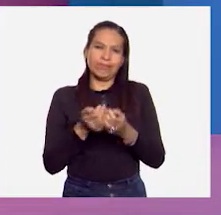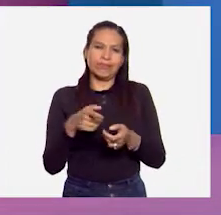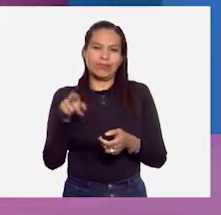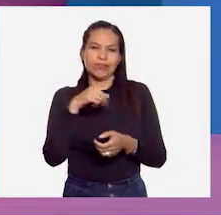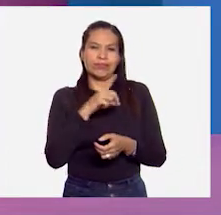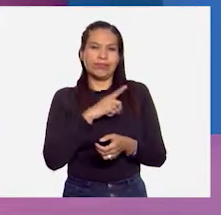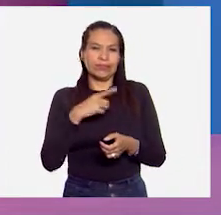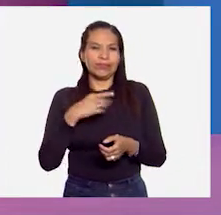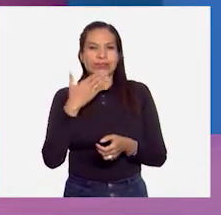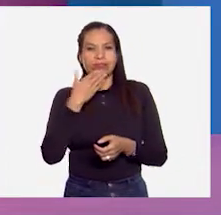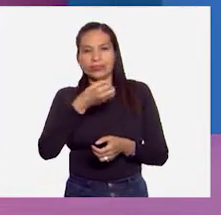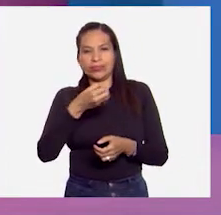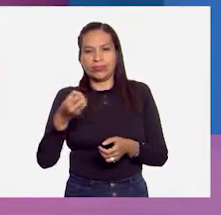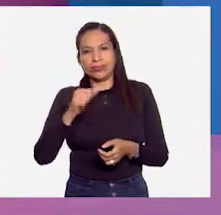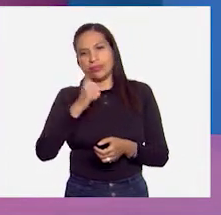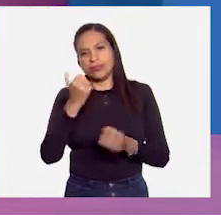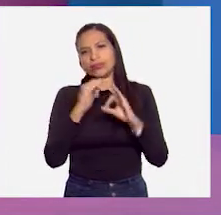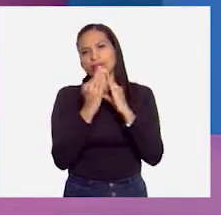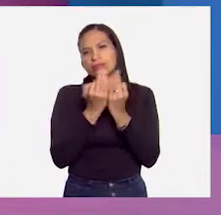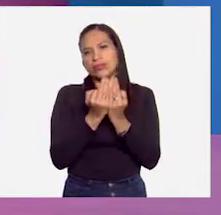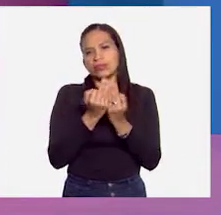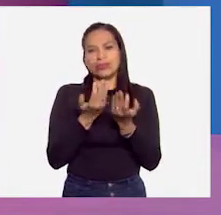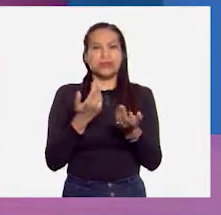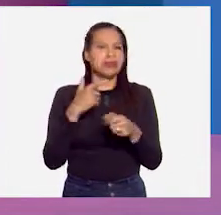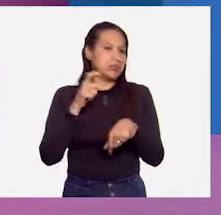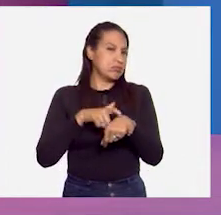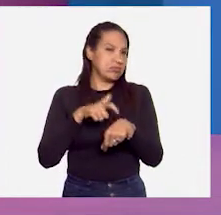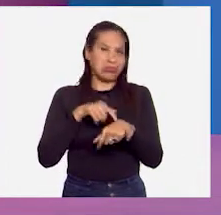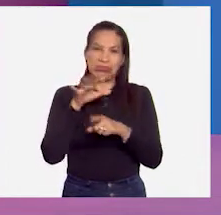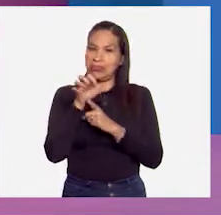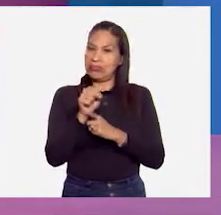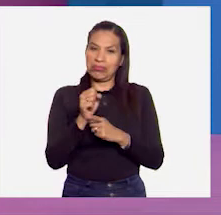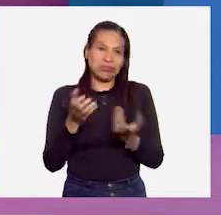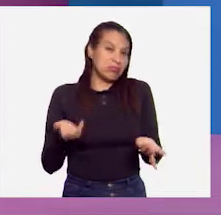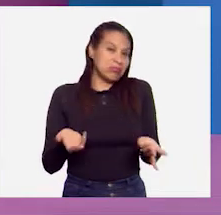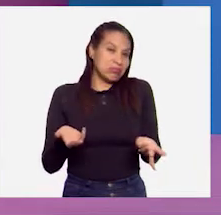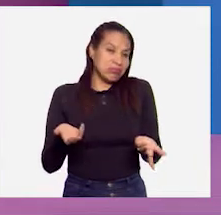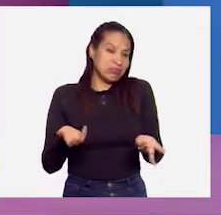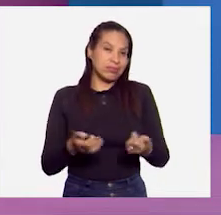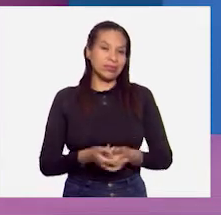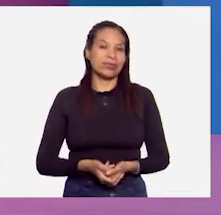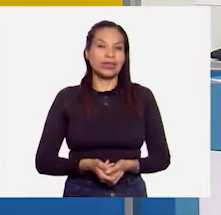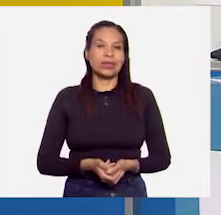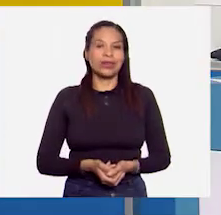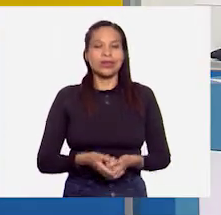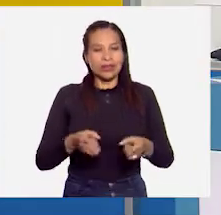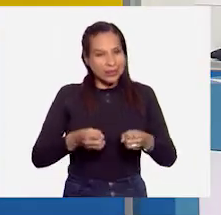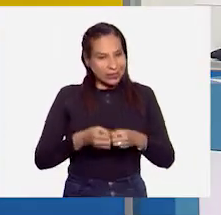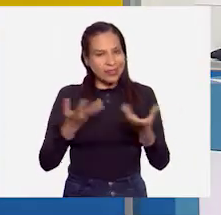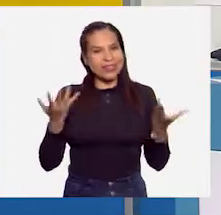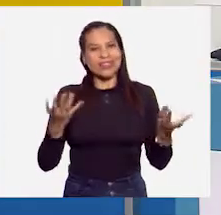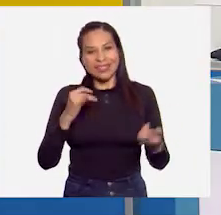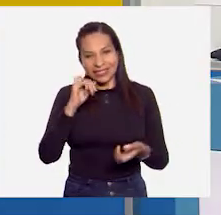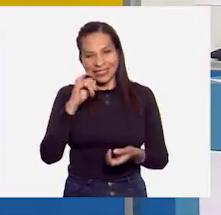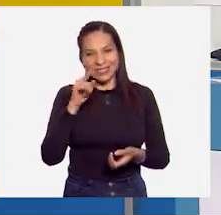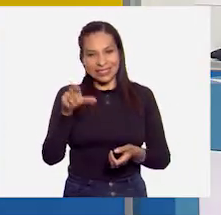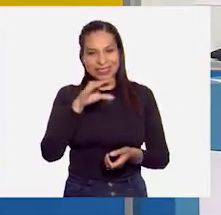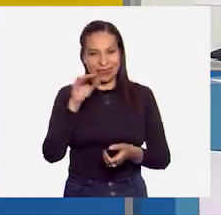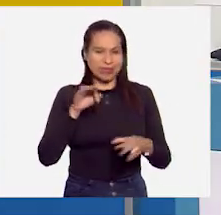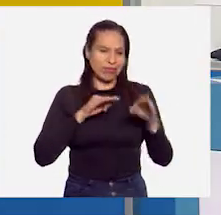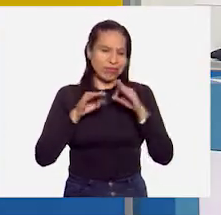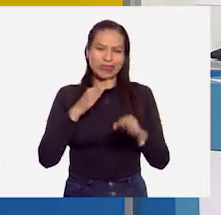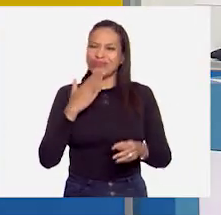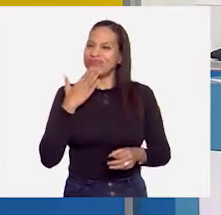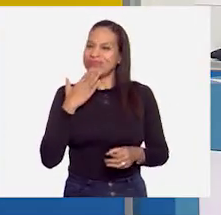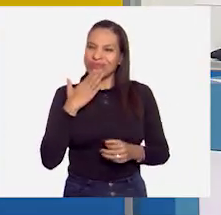que debamos organizarnos de otra manera y no me alcance el tiempo. Claro que sí, Tom. Trabajaste